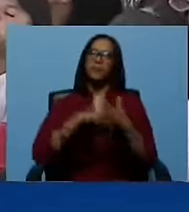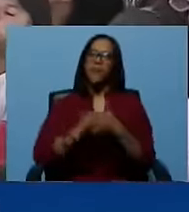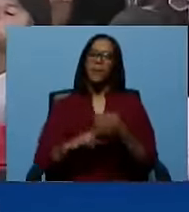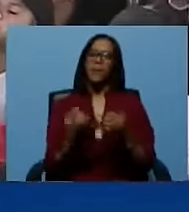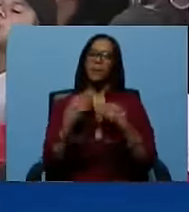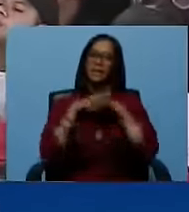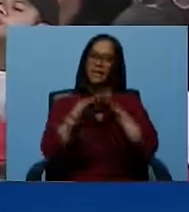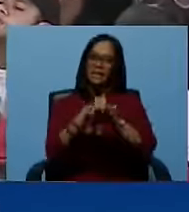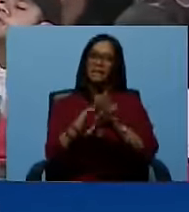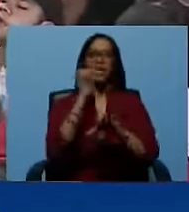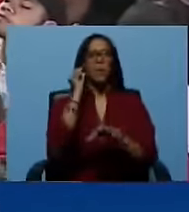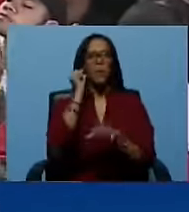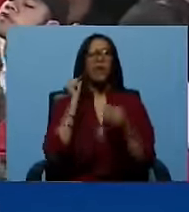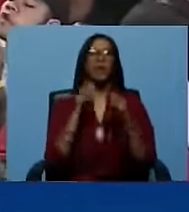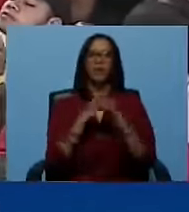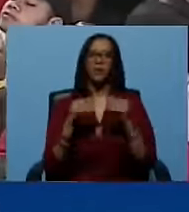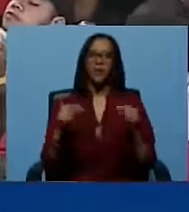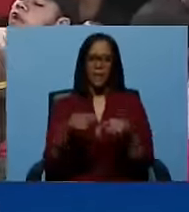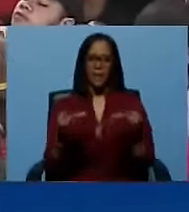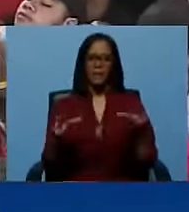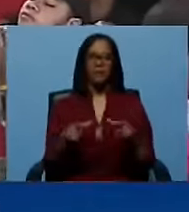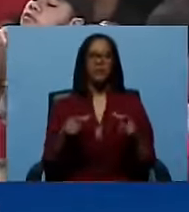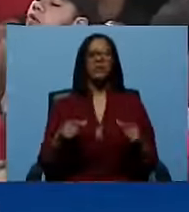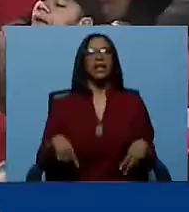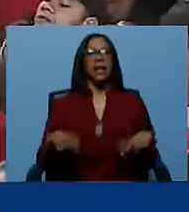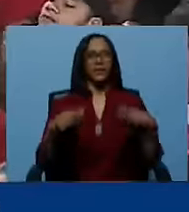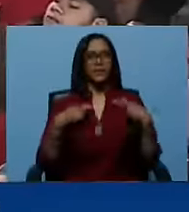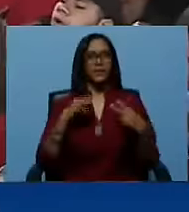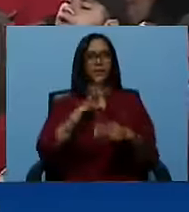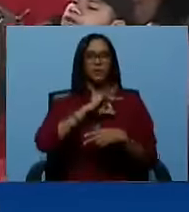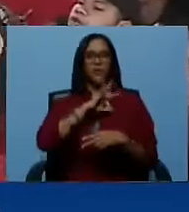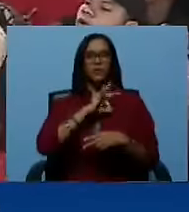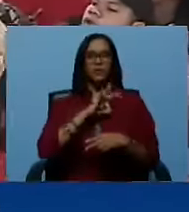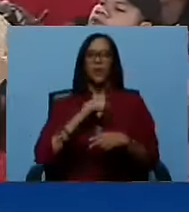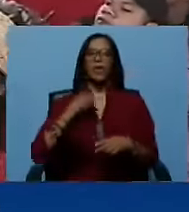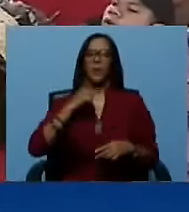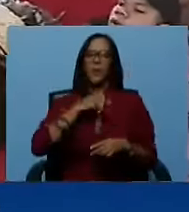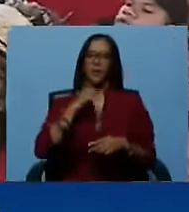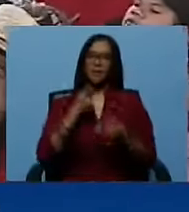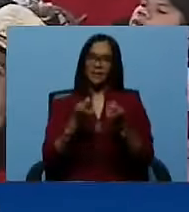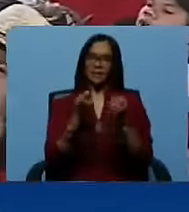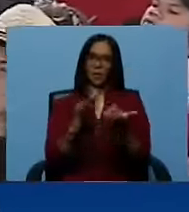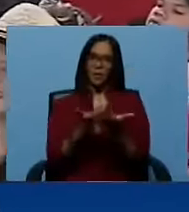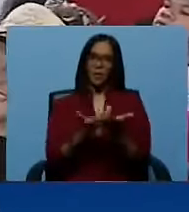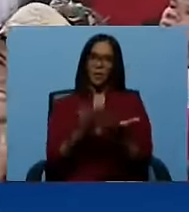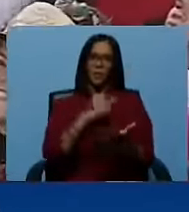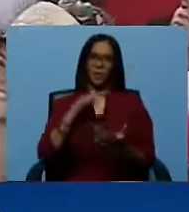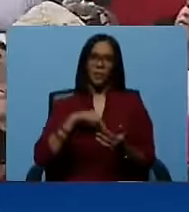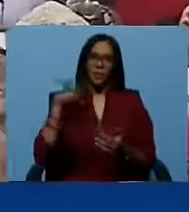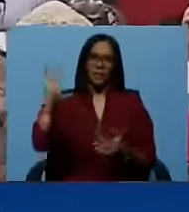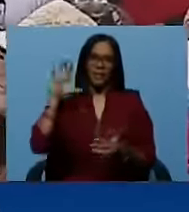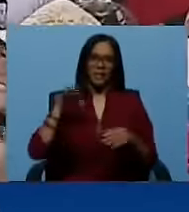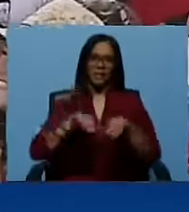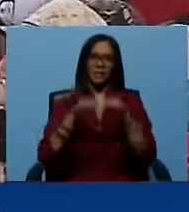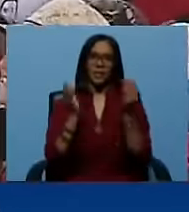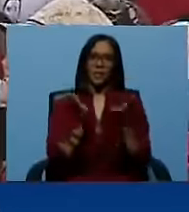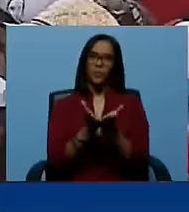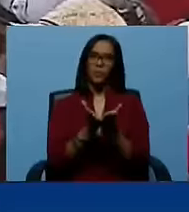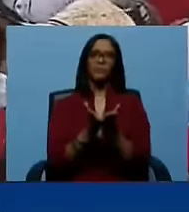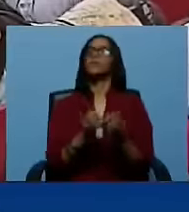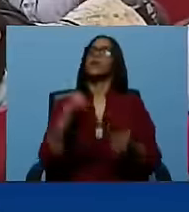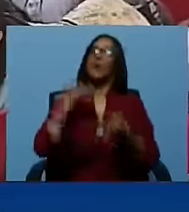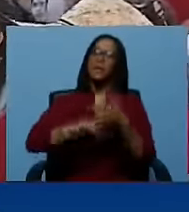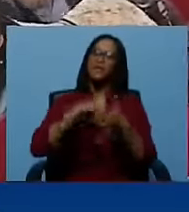mujer en todos los ámbitos de la vida social, política, económica de nuestro país y del mundo. Luchamos por